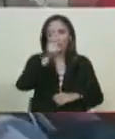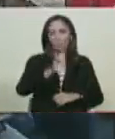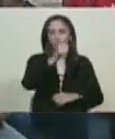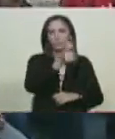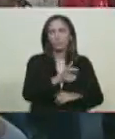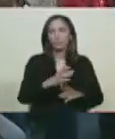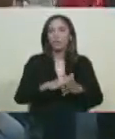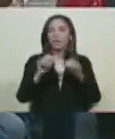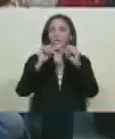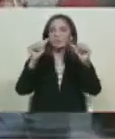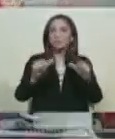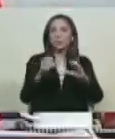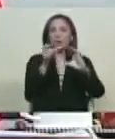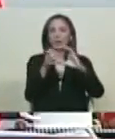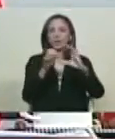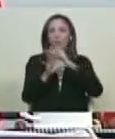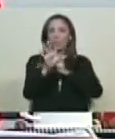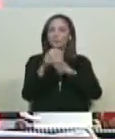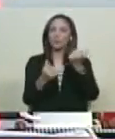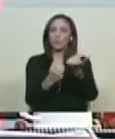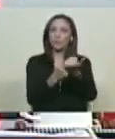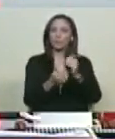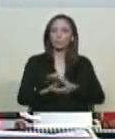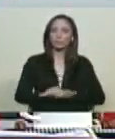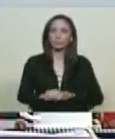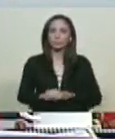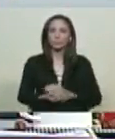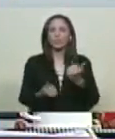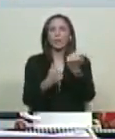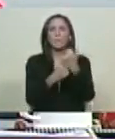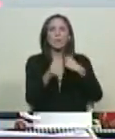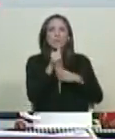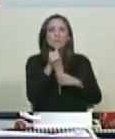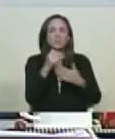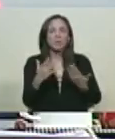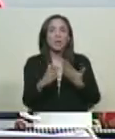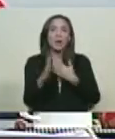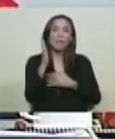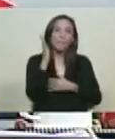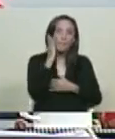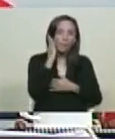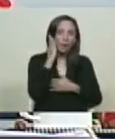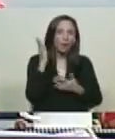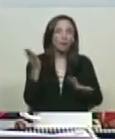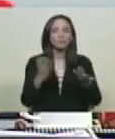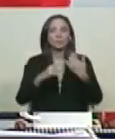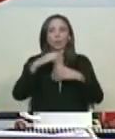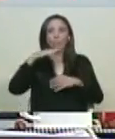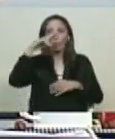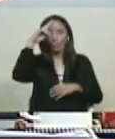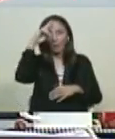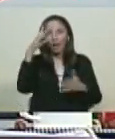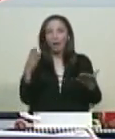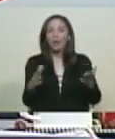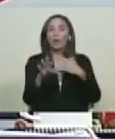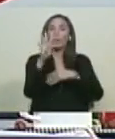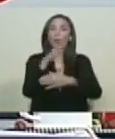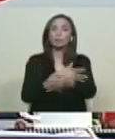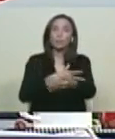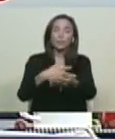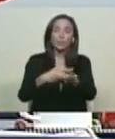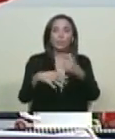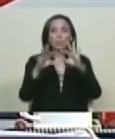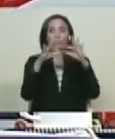del sistema de carnet de la patria. ¿El apoyo a quién? A las madres y padres jefes de hogar, 4 millones de